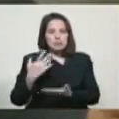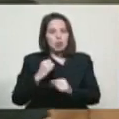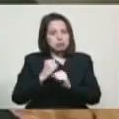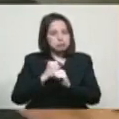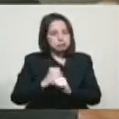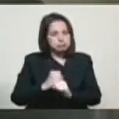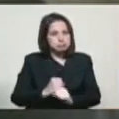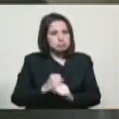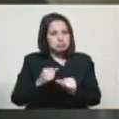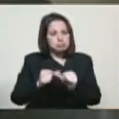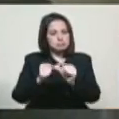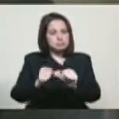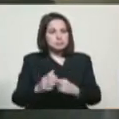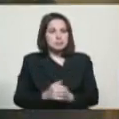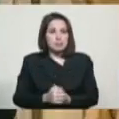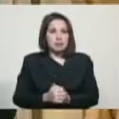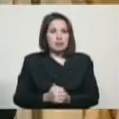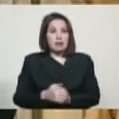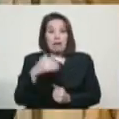en la guerra asimétrica